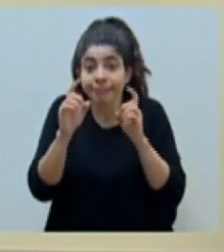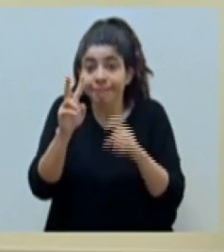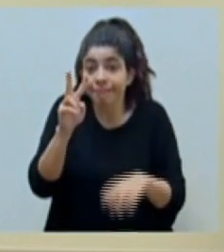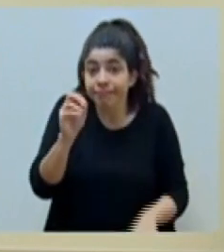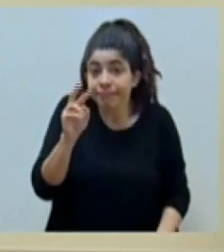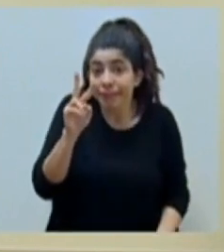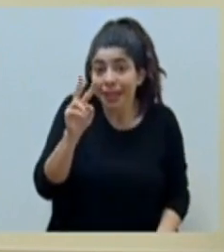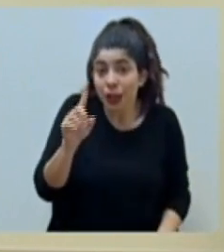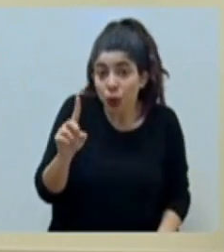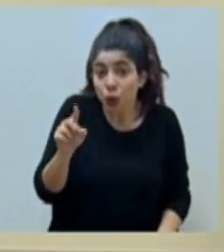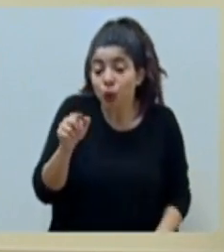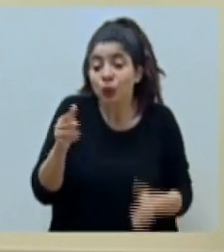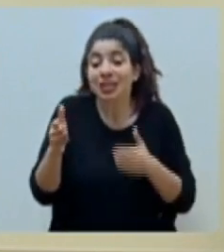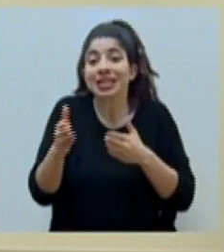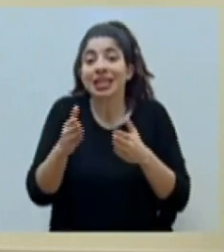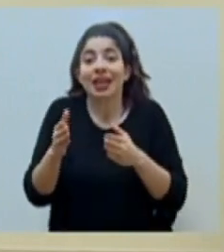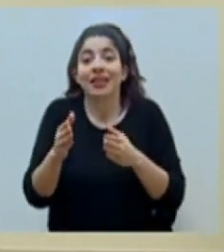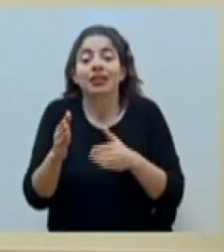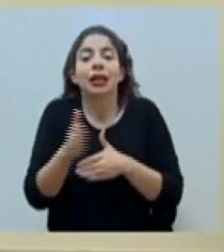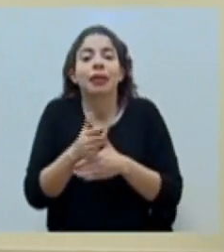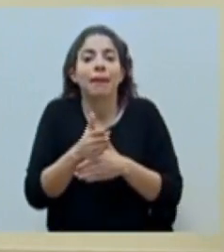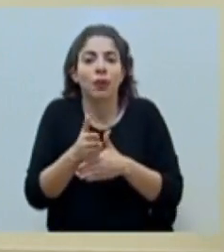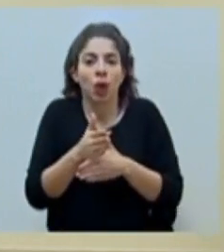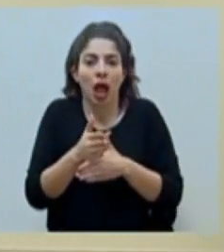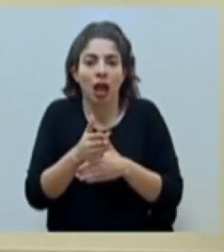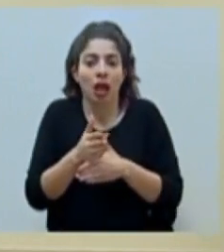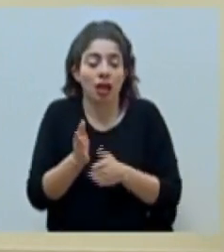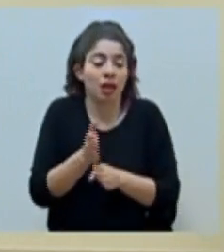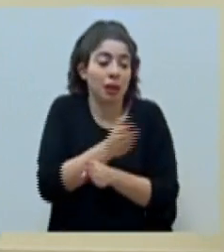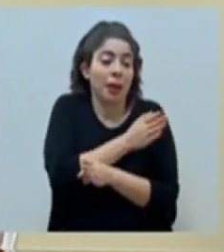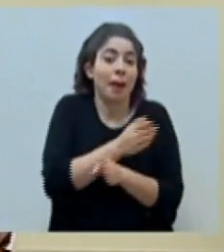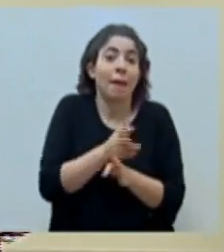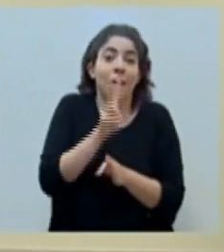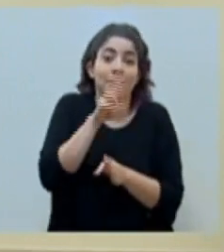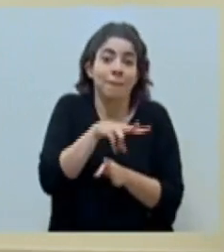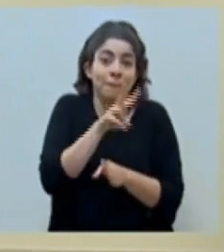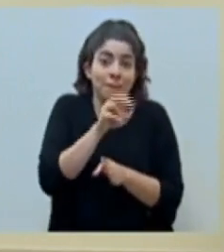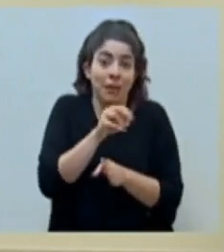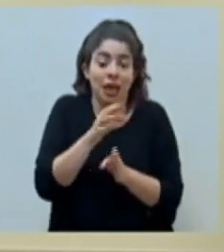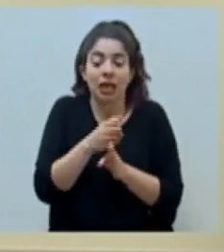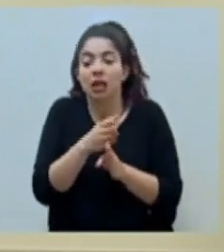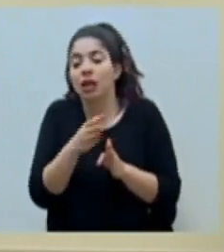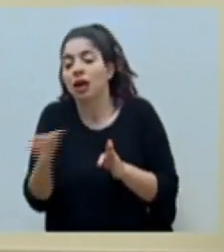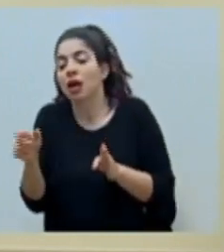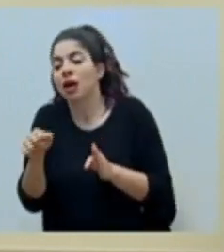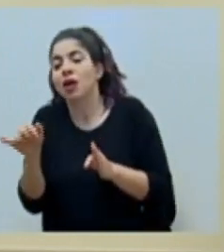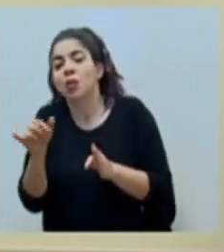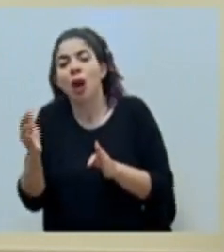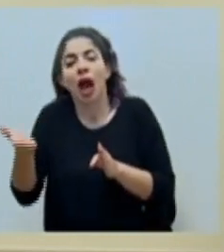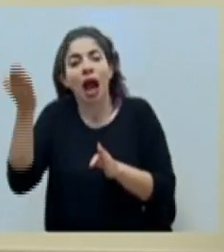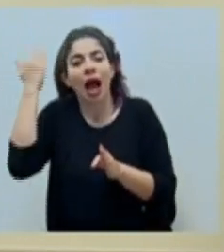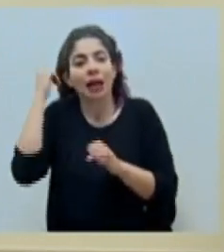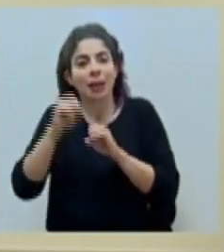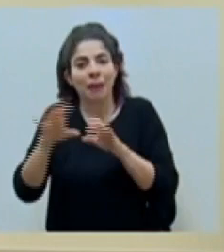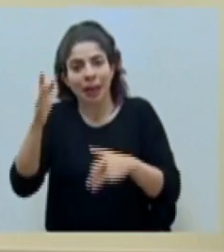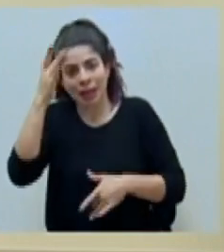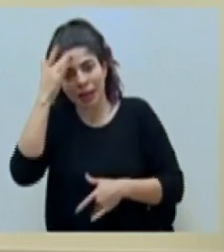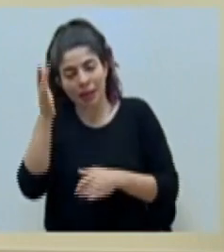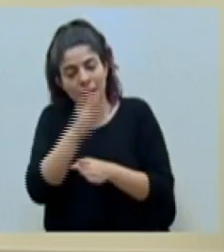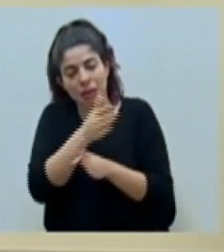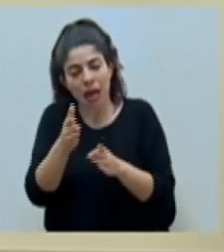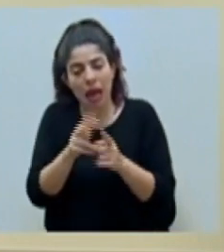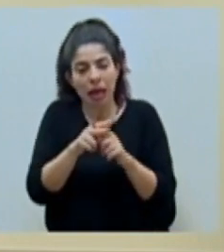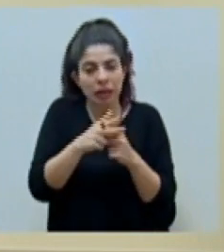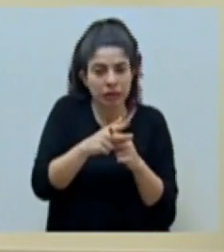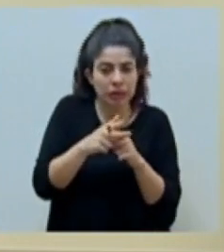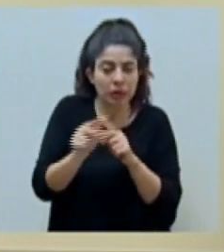2022 es un servicio educativo transitorio entre lo que ha sido el 2020 y lo que era antes de la pandemia, y ahí tendremos que tomar los